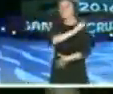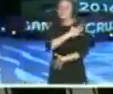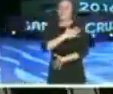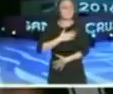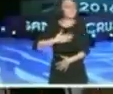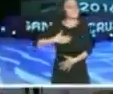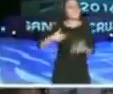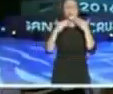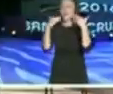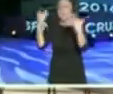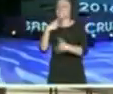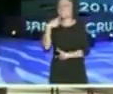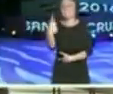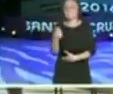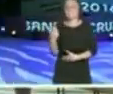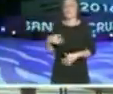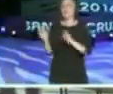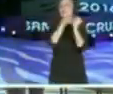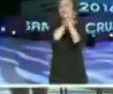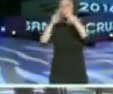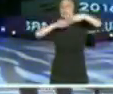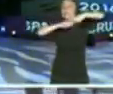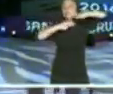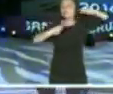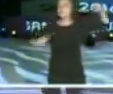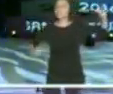Gracias a la murga retorciditos por su gran